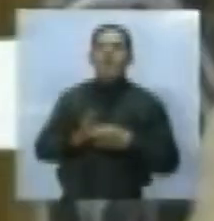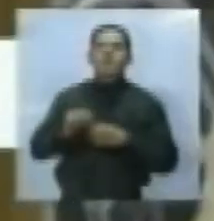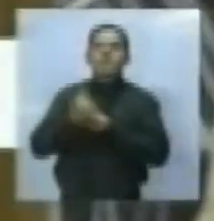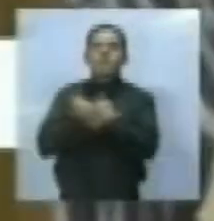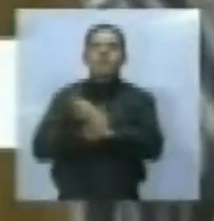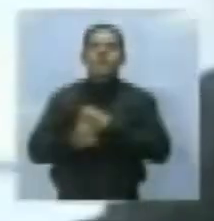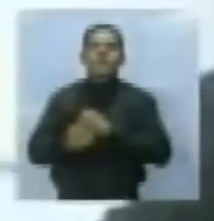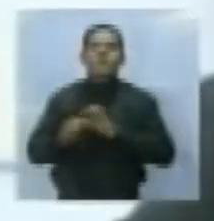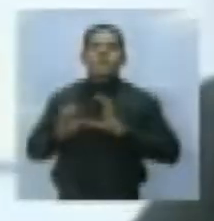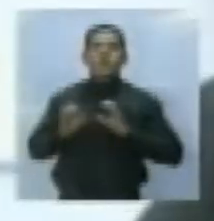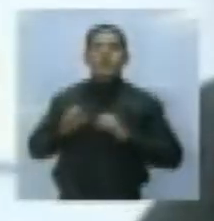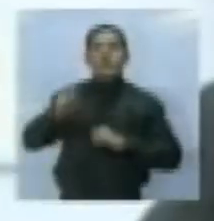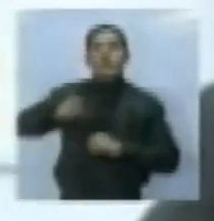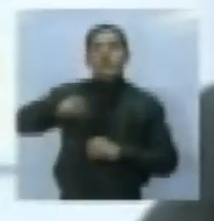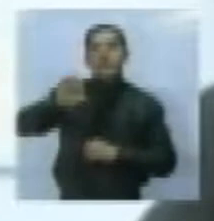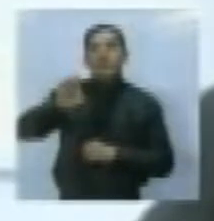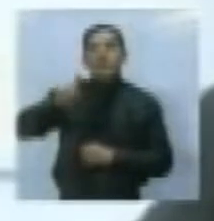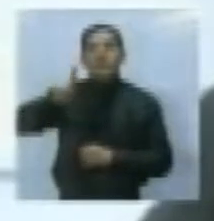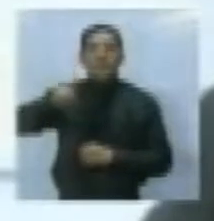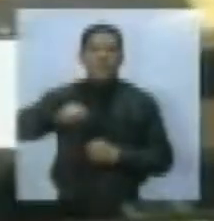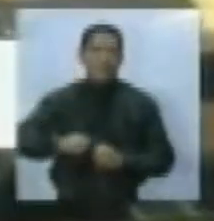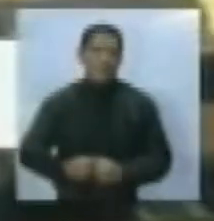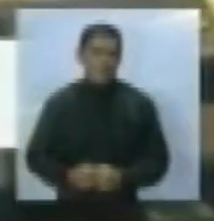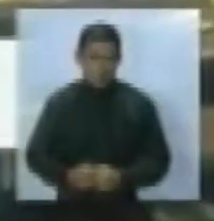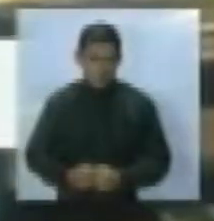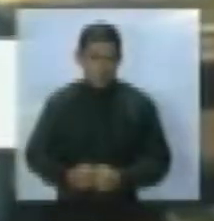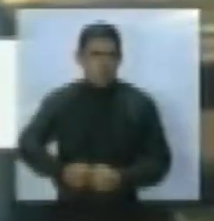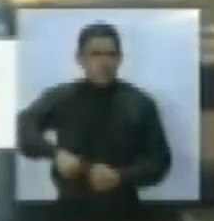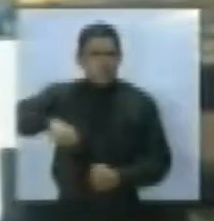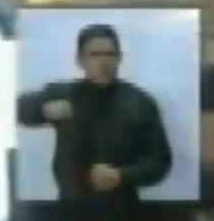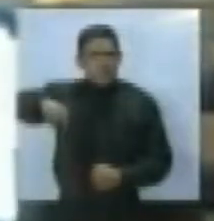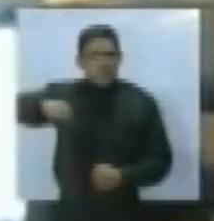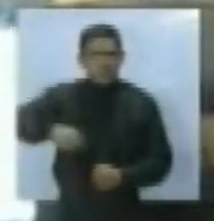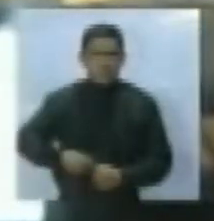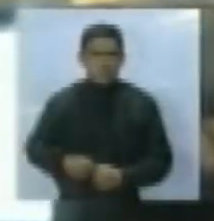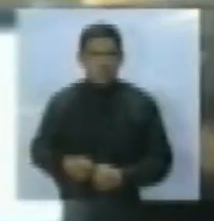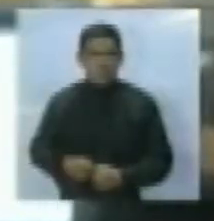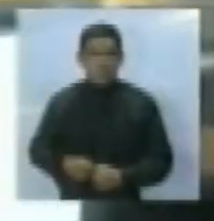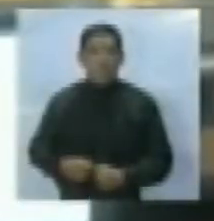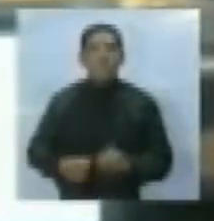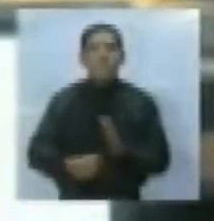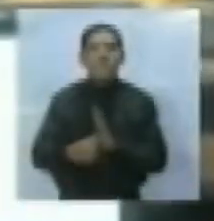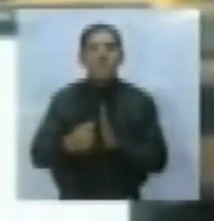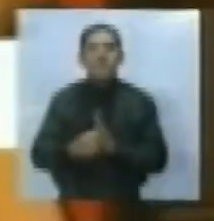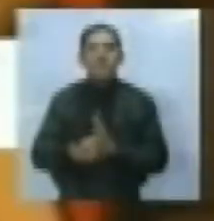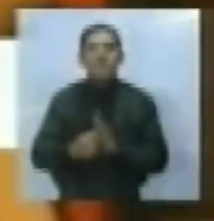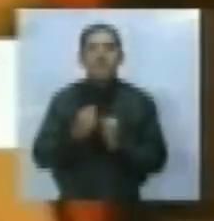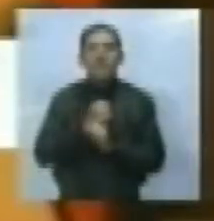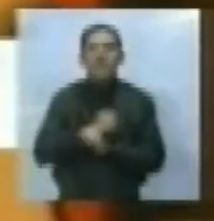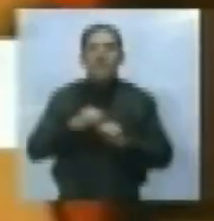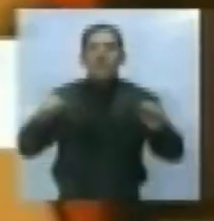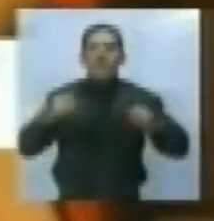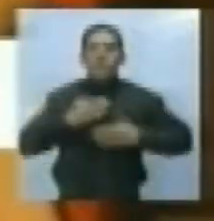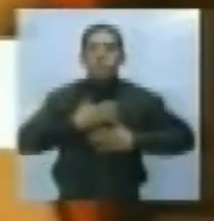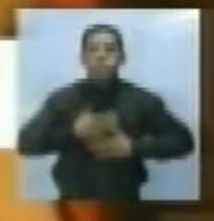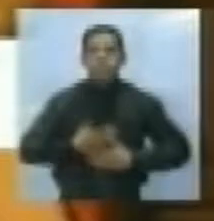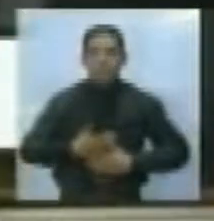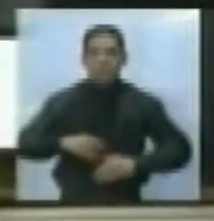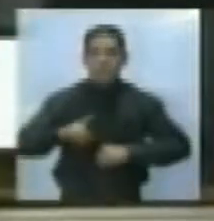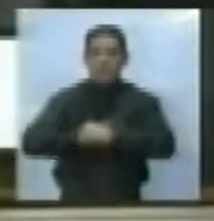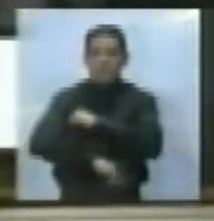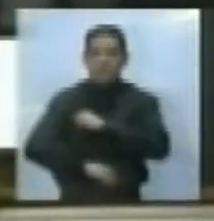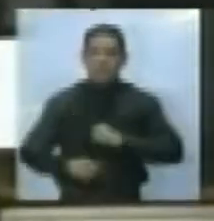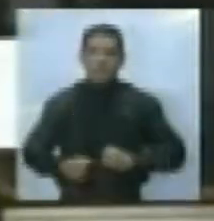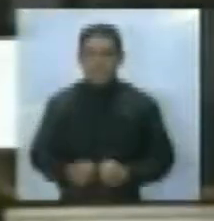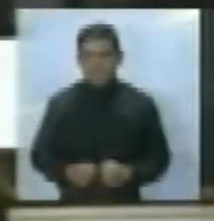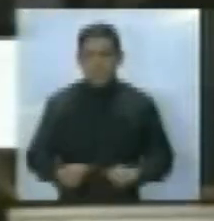Pero se necesitaban 91, con lo que alcanzó para que la exministra de Salud se salvara de la censura por incumplimiento de funciones. Y